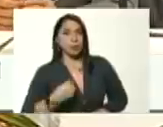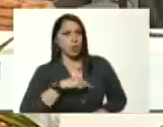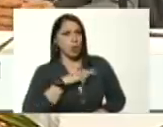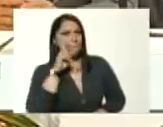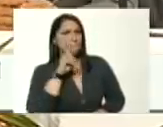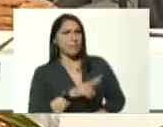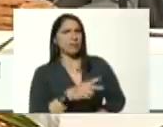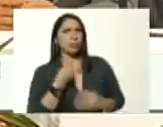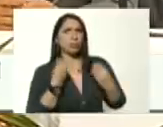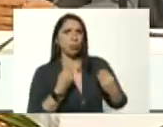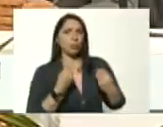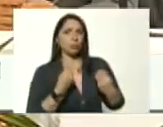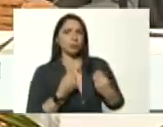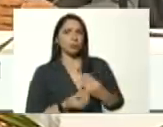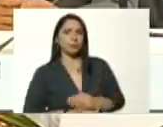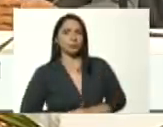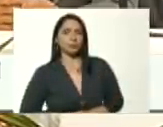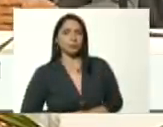como una